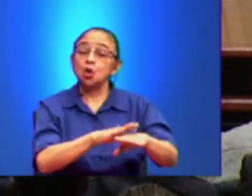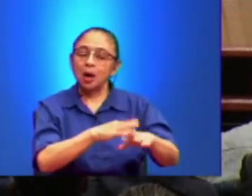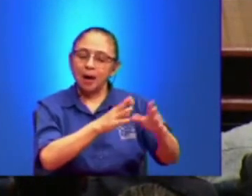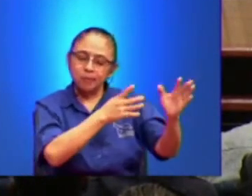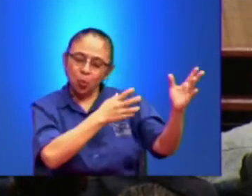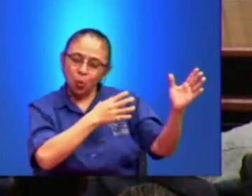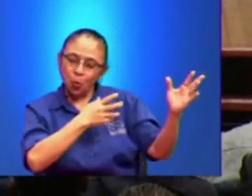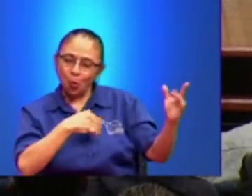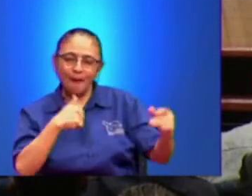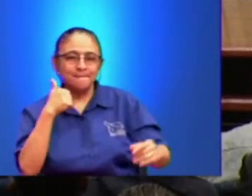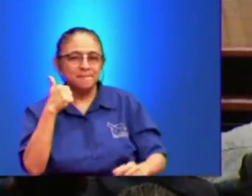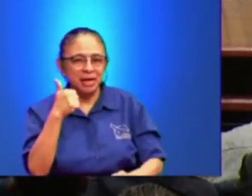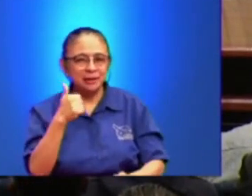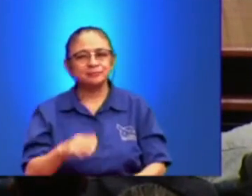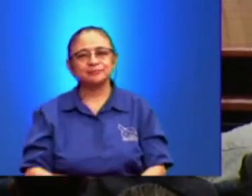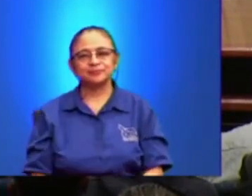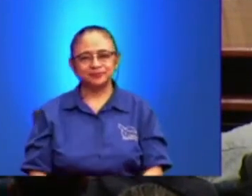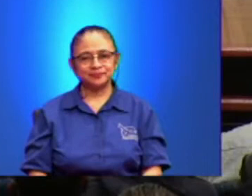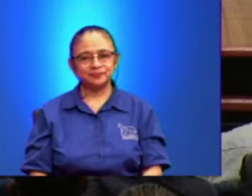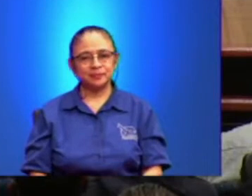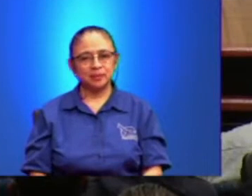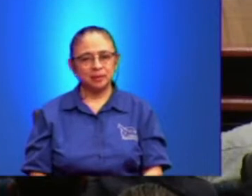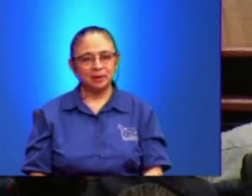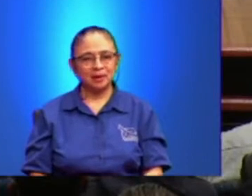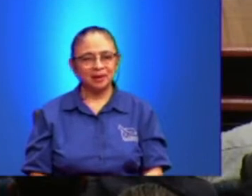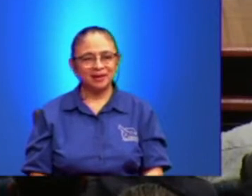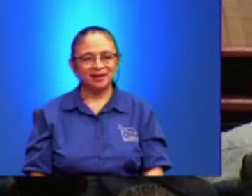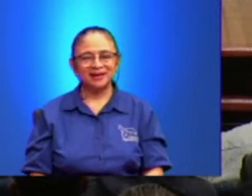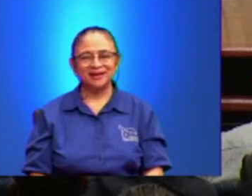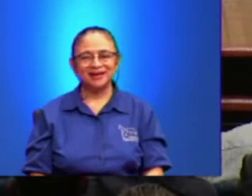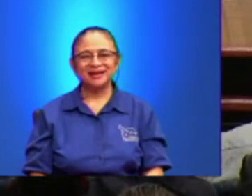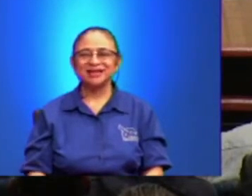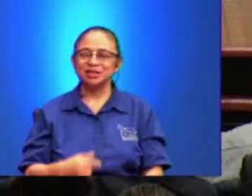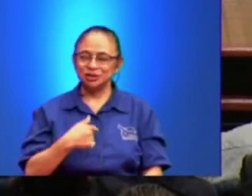entonces me voy a circunscribir que toquen bien